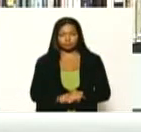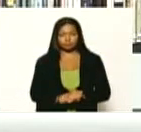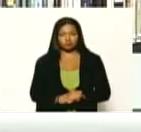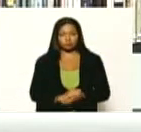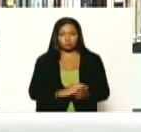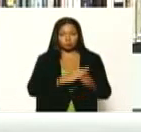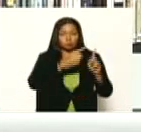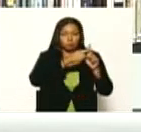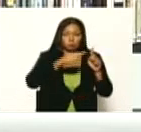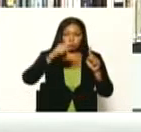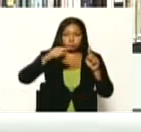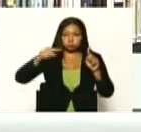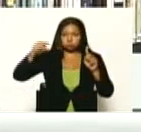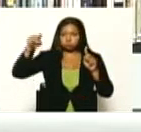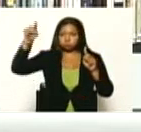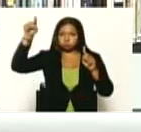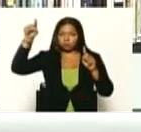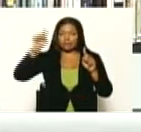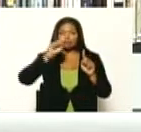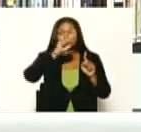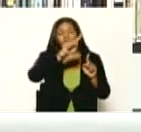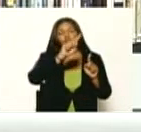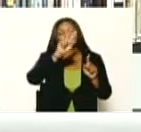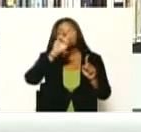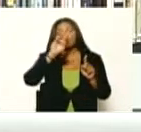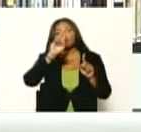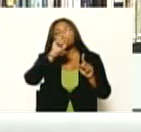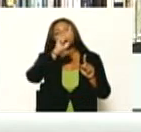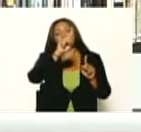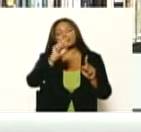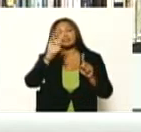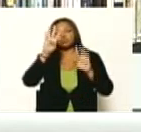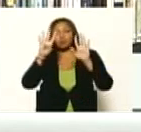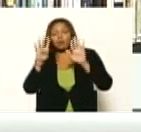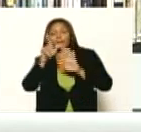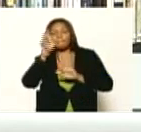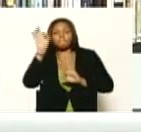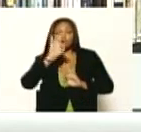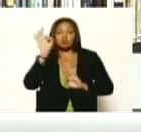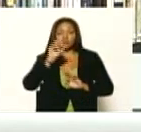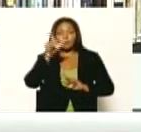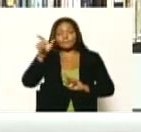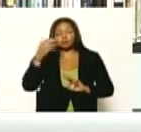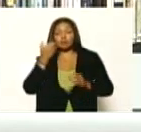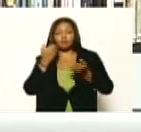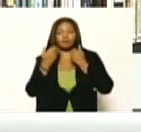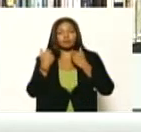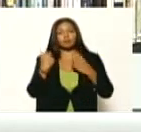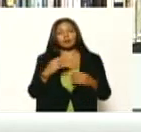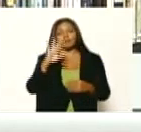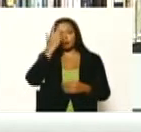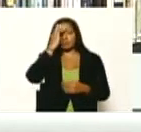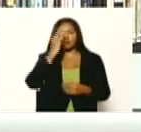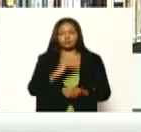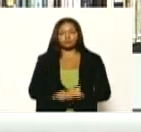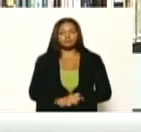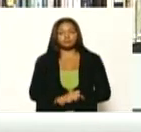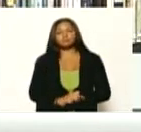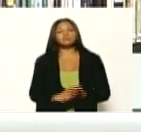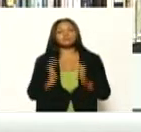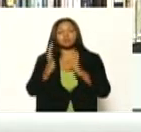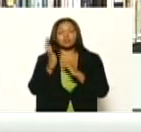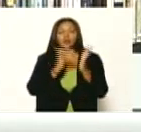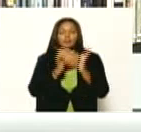elevó con un 119% más de casos que en febrero. En abril fue